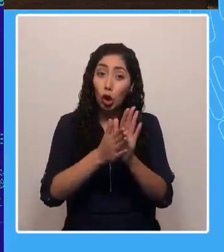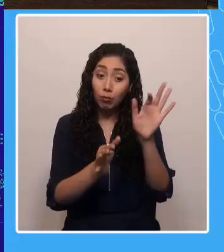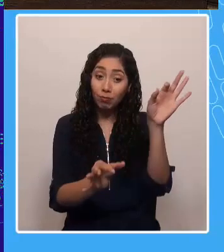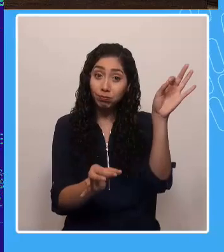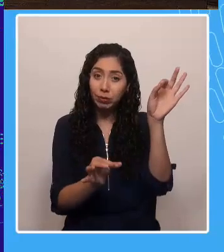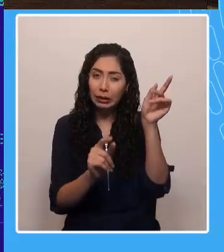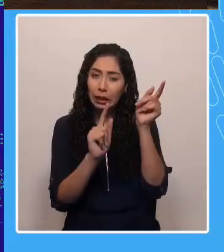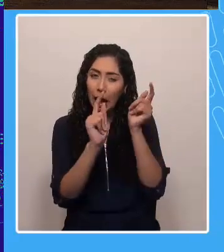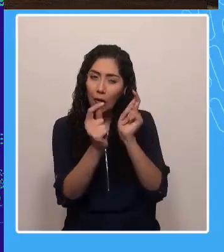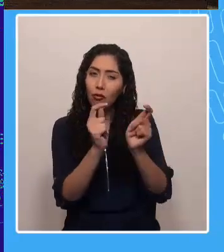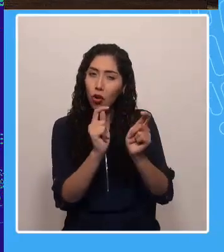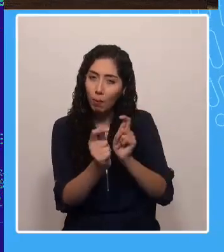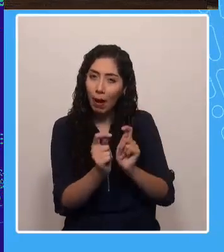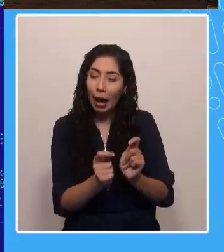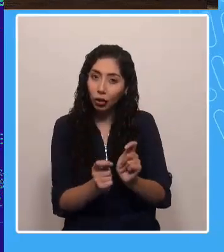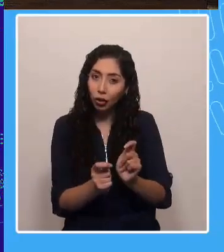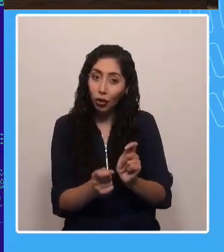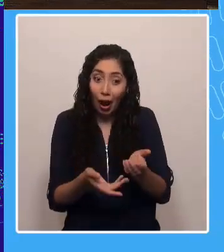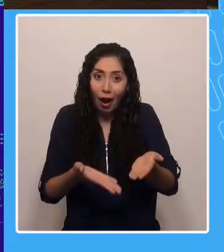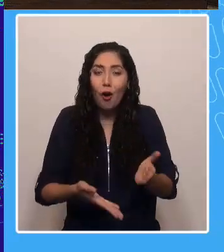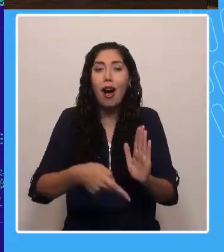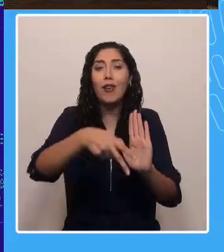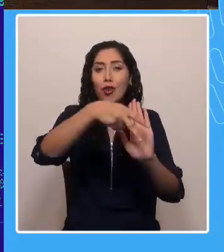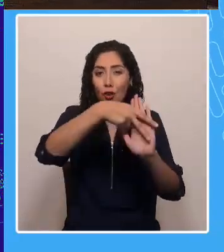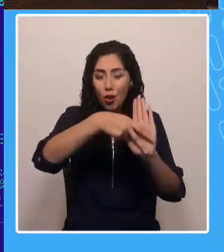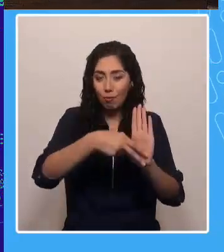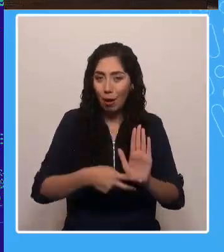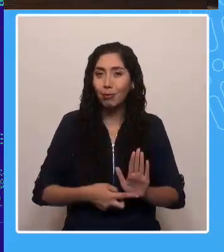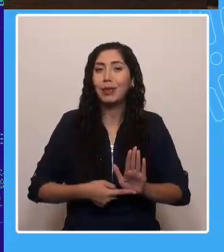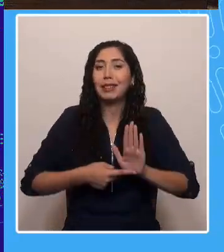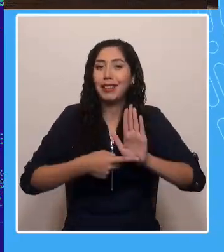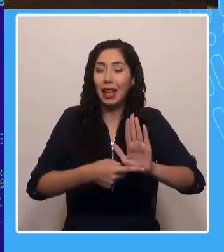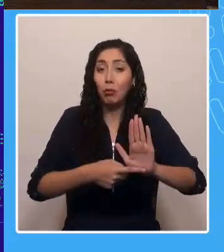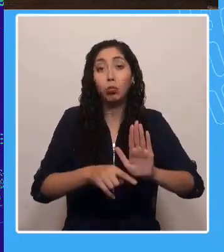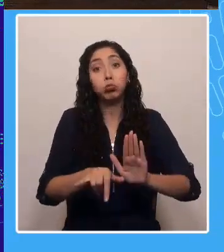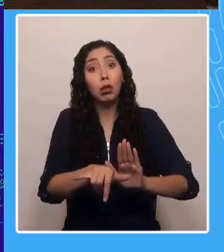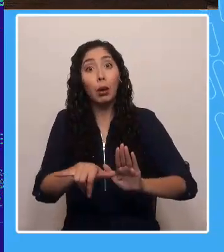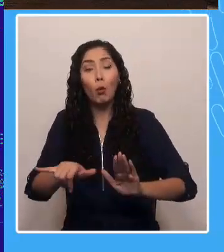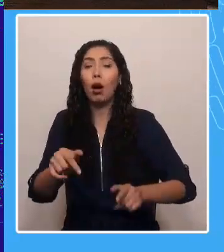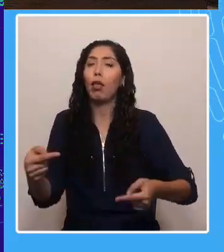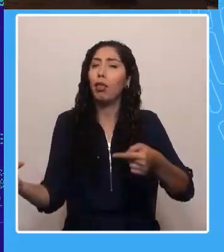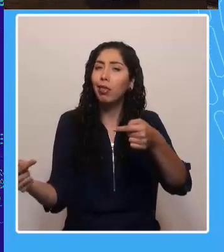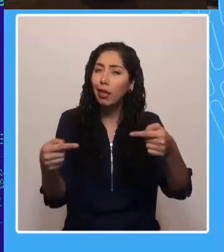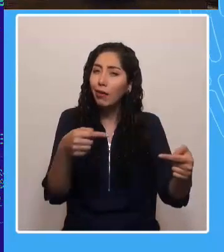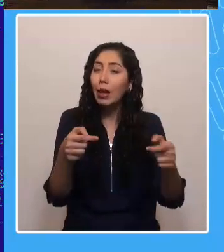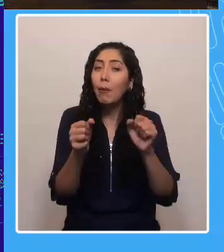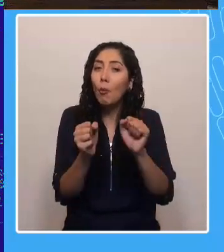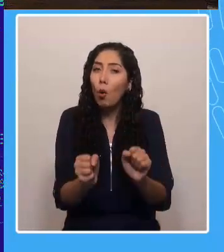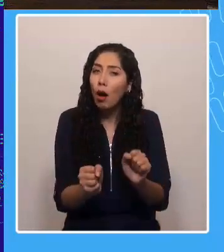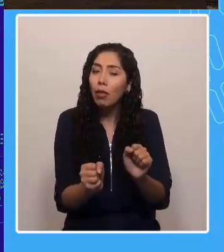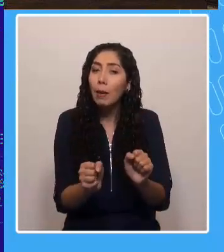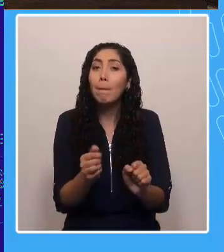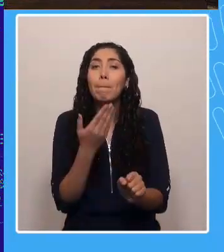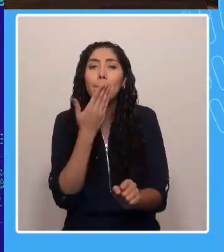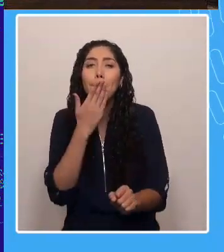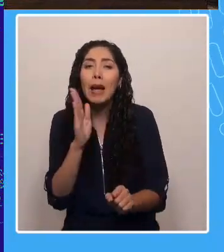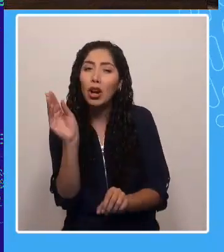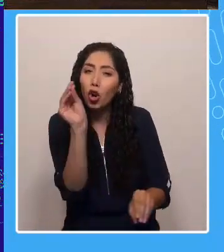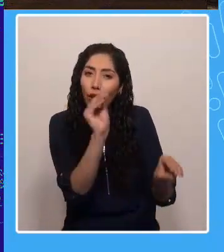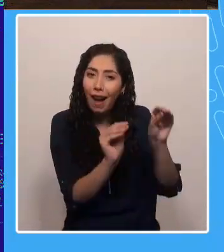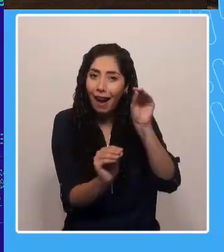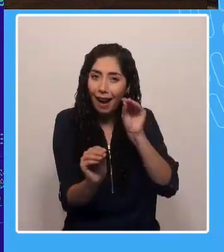las normas que hoy les presentamos para ser debatidas y mejoradas en el espíritu colaborativo